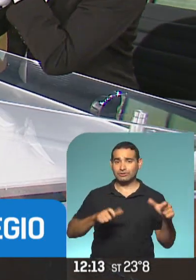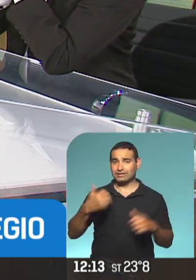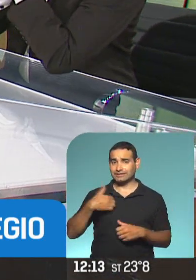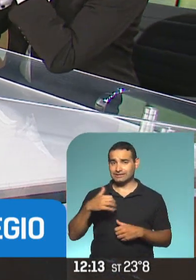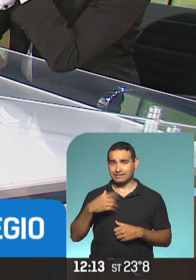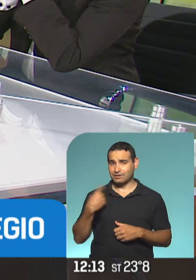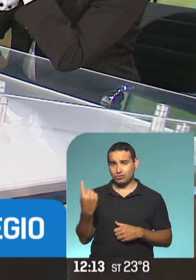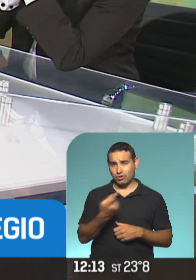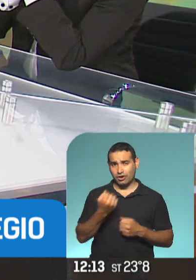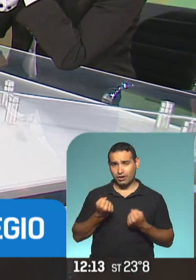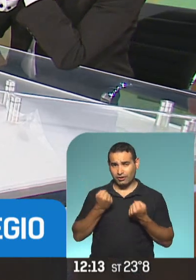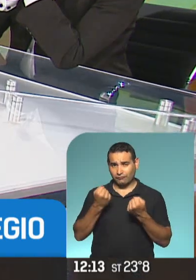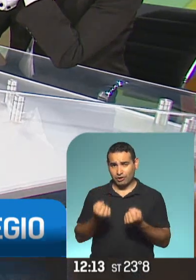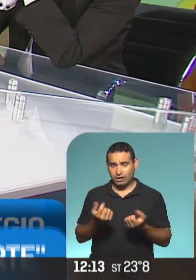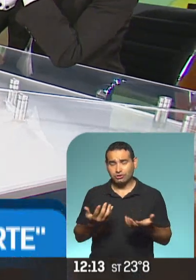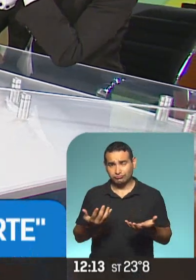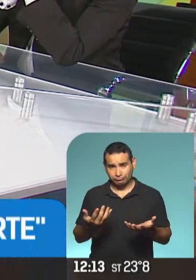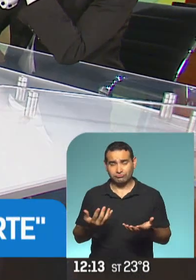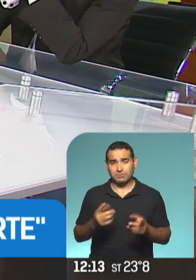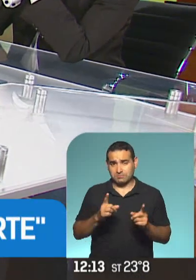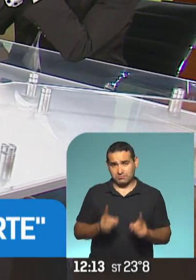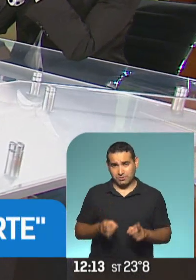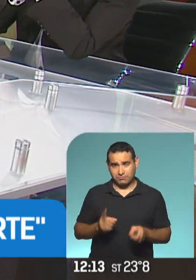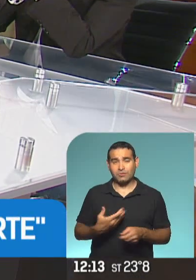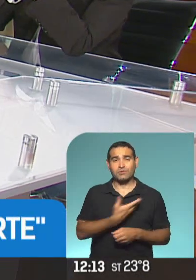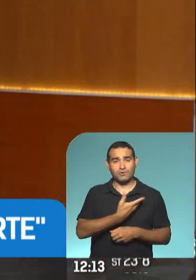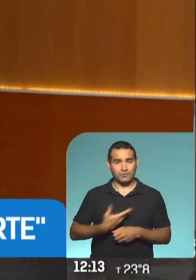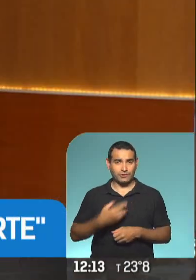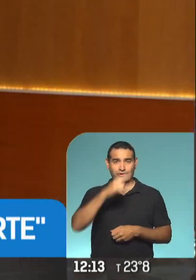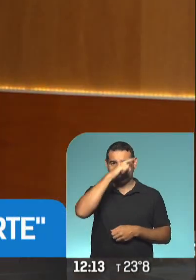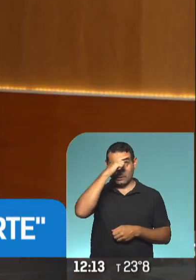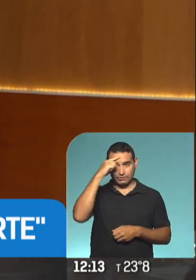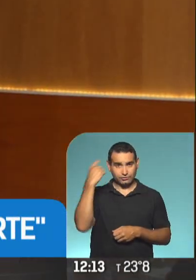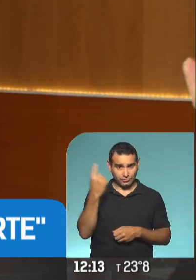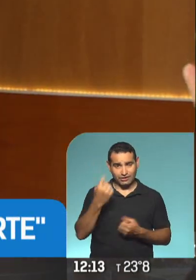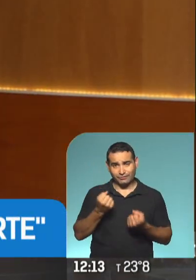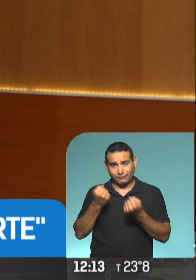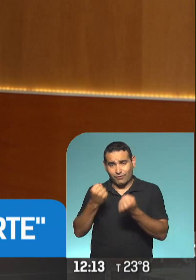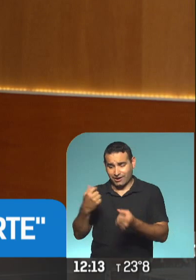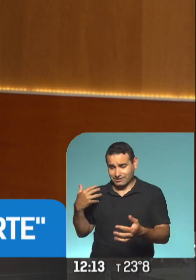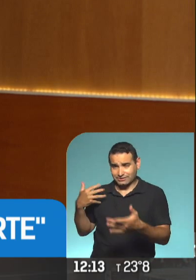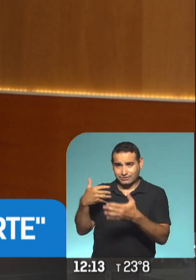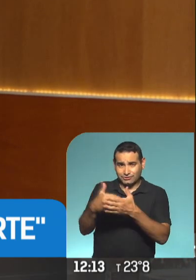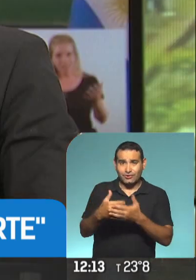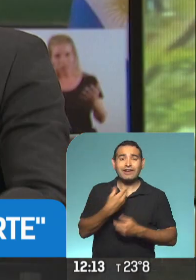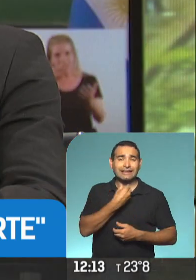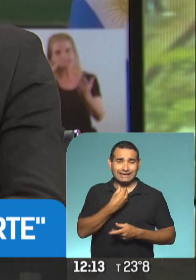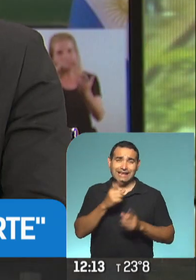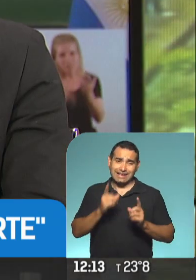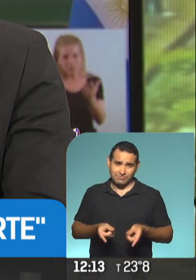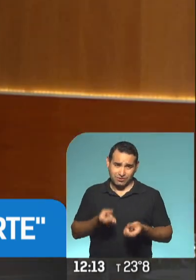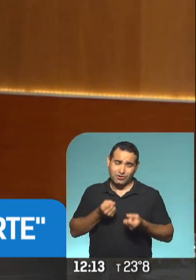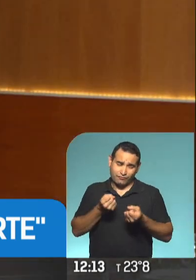argentinos, y por qué no reconocérselo, el esfuerzo que ha hecho el gobierno nacional durante todo este tiempo, incluido Ginés. Sí, incluido